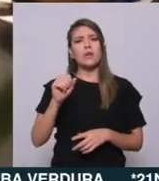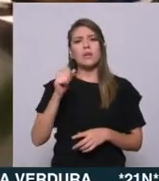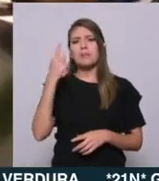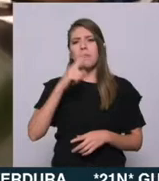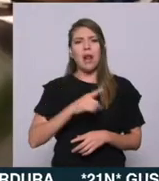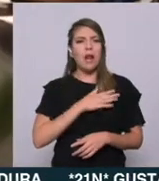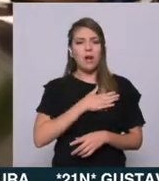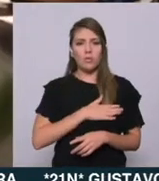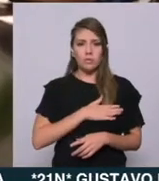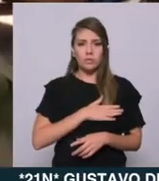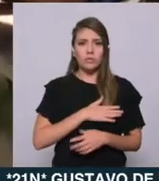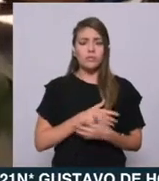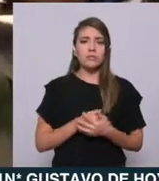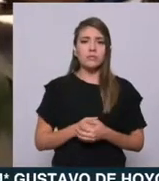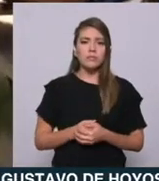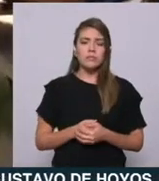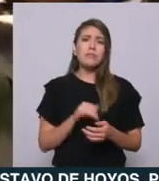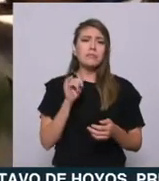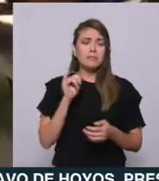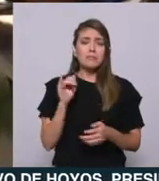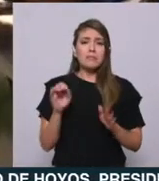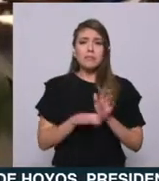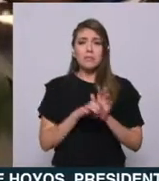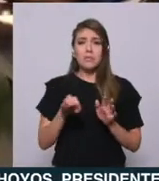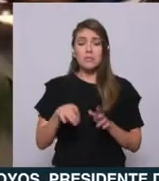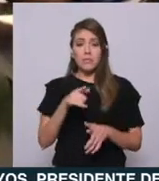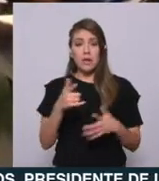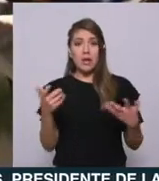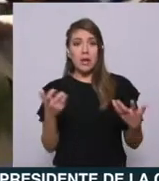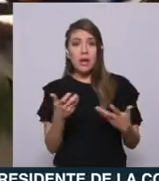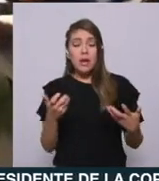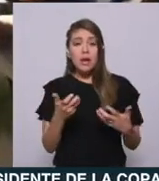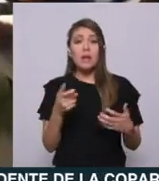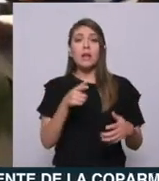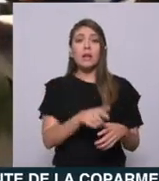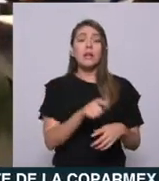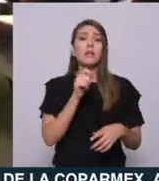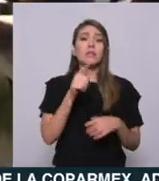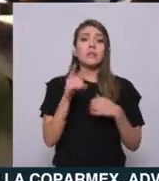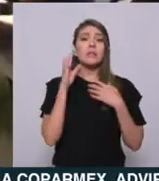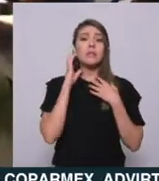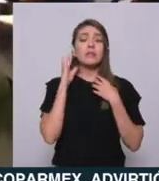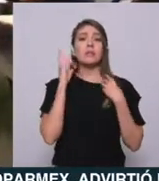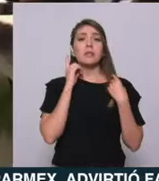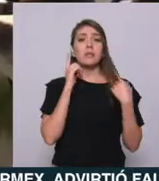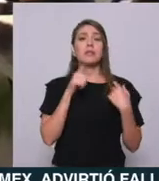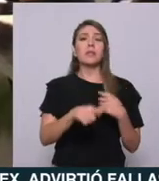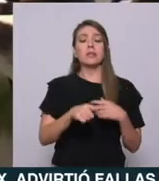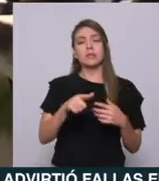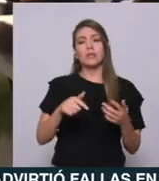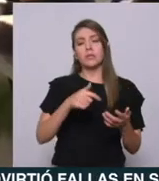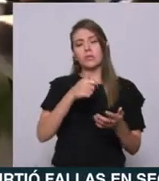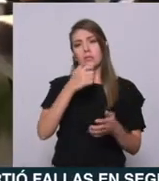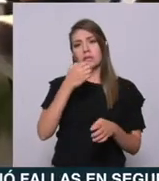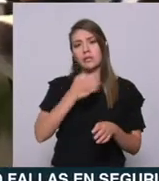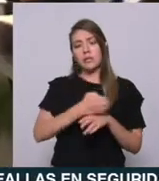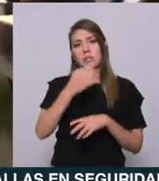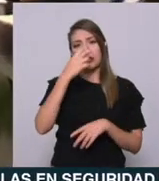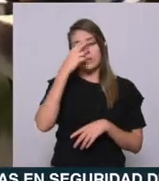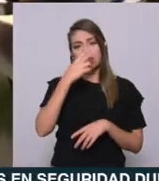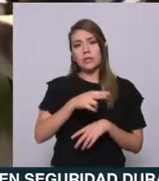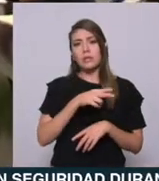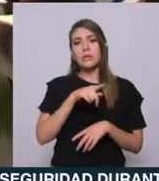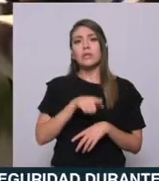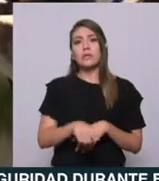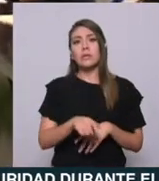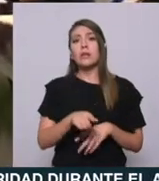se pudiera hacer, entonces nada impediría que, por ejemplo, el Congreso del Estado de México, en donde tiene mayoría absoluta